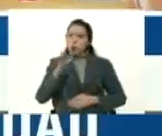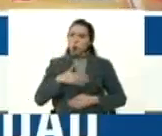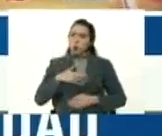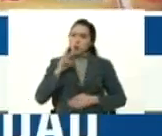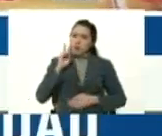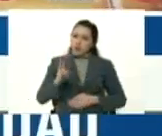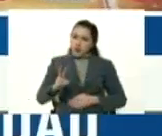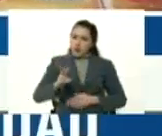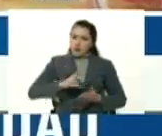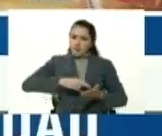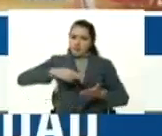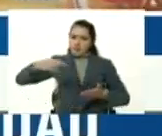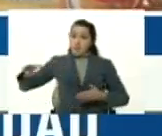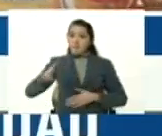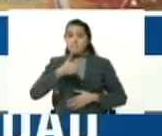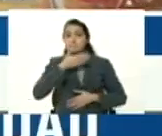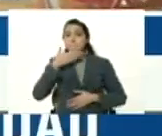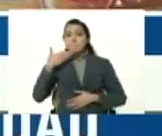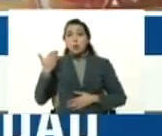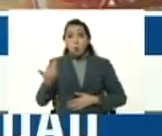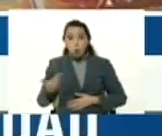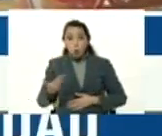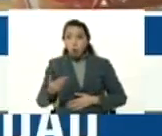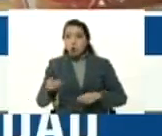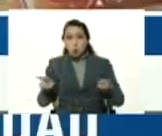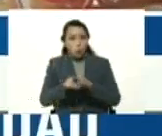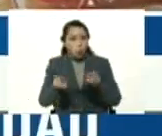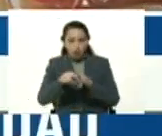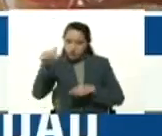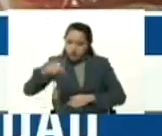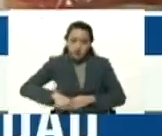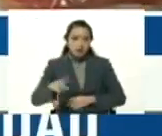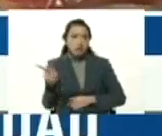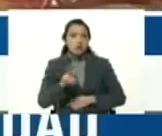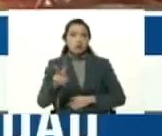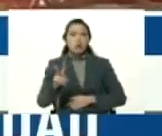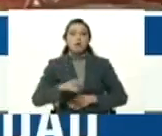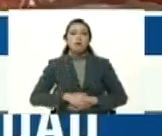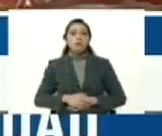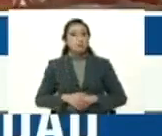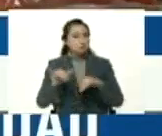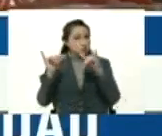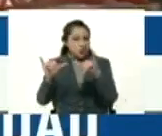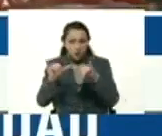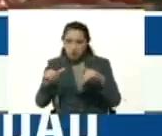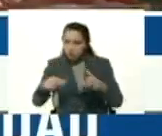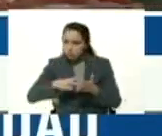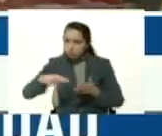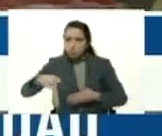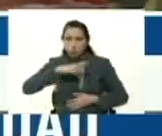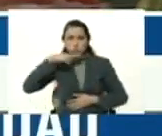pasta, la mejor de allá es igual a la mejor de aquí. Venezuela